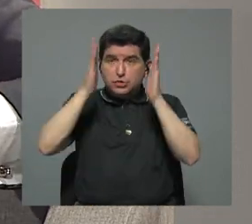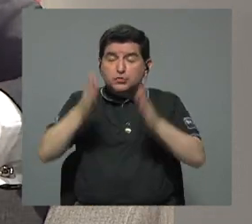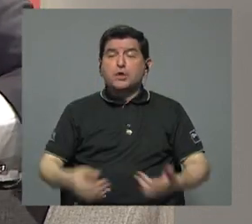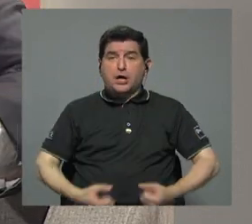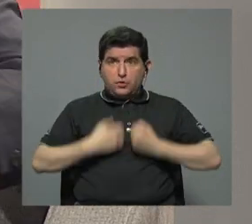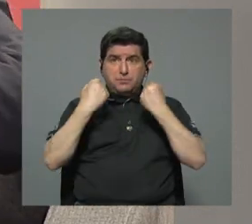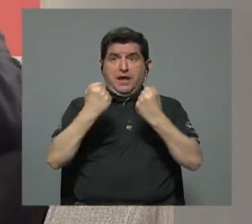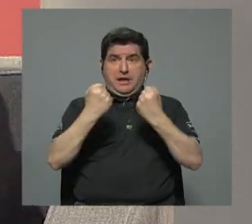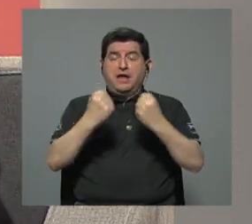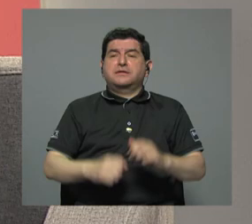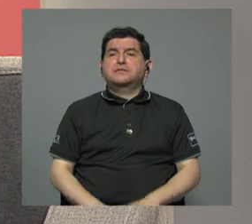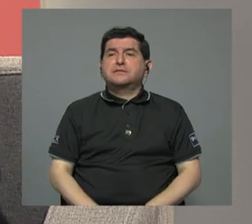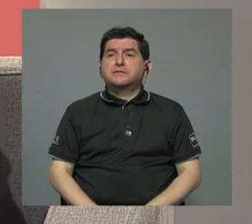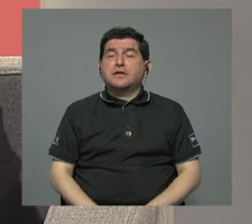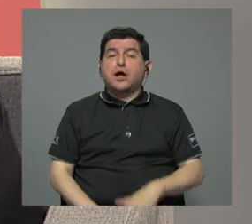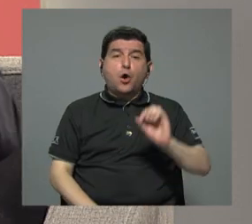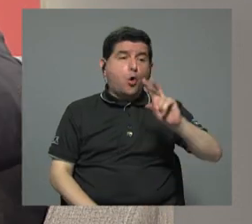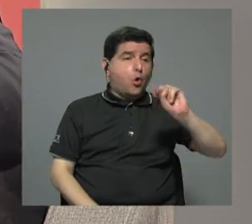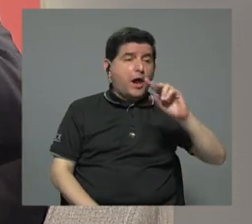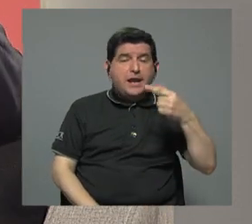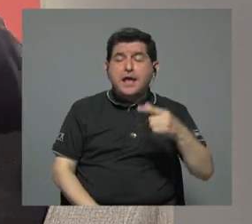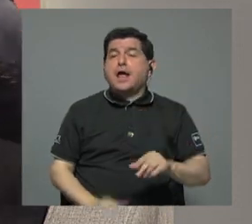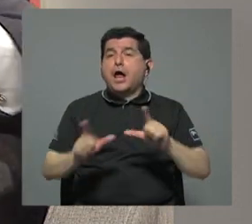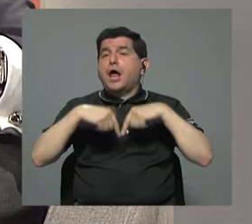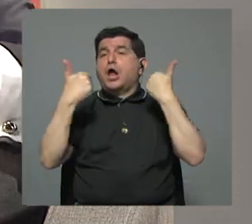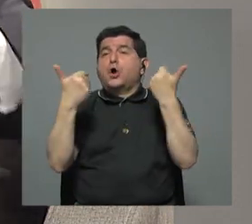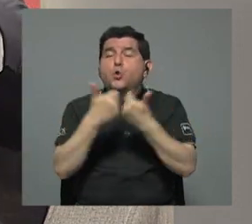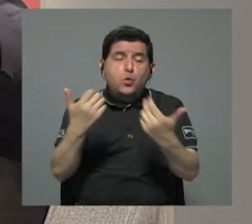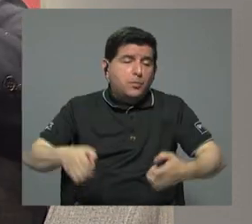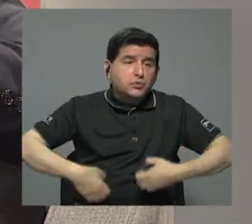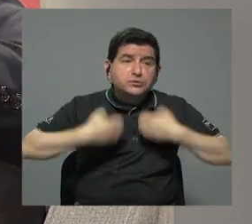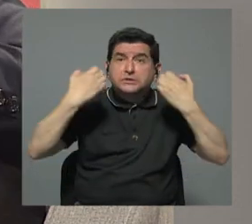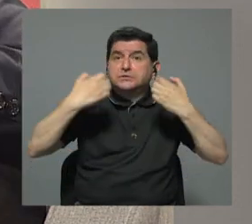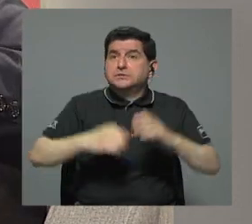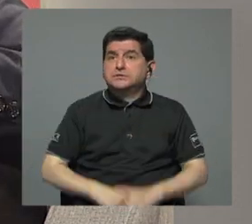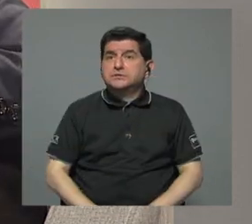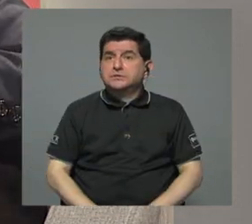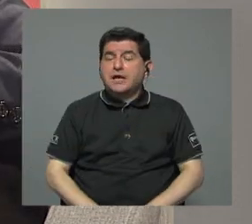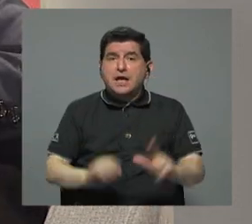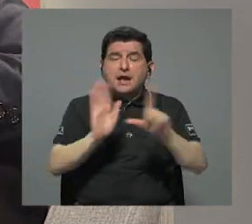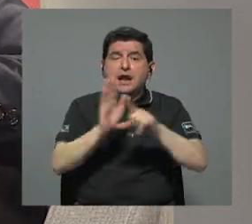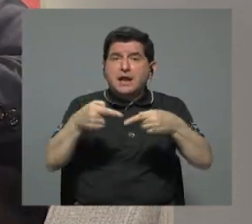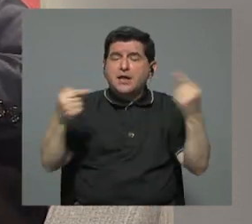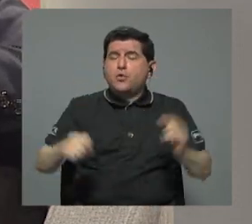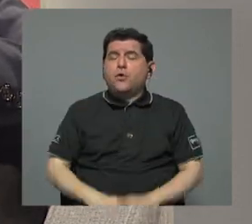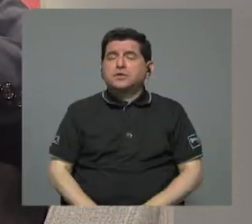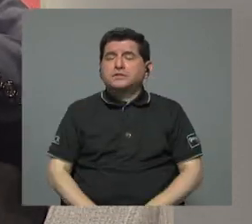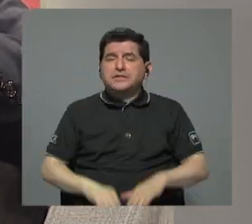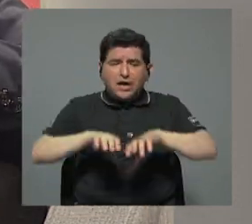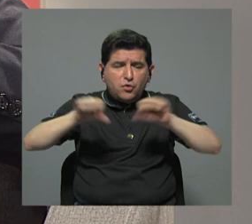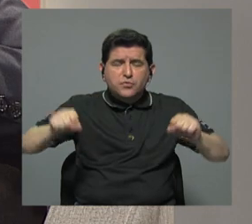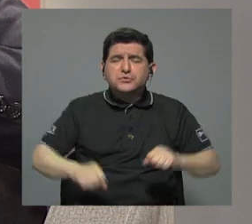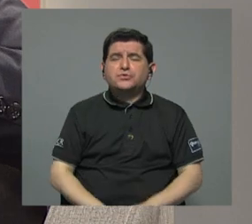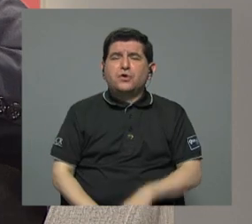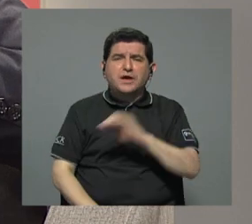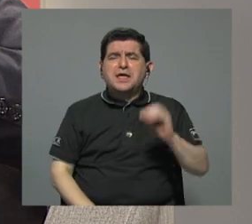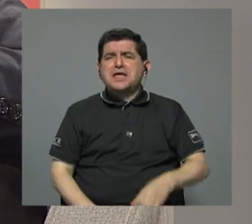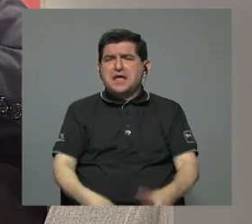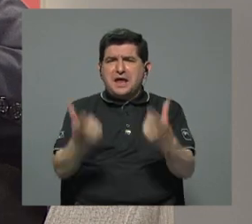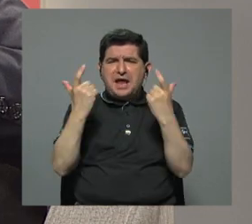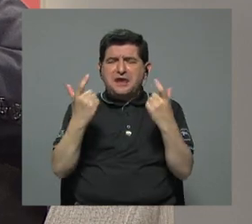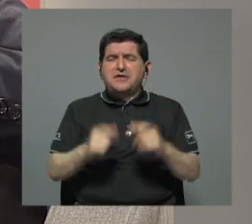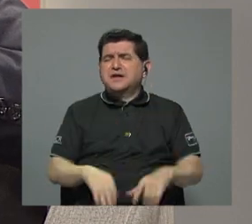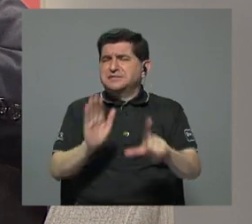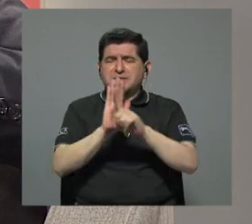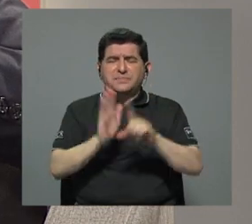valiente de armarse para eso hay ongs hay grupos hay perdón en la ley contra la corrupción y el enriquecimiento ilícito que redactamos un grupo grande de